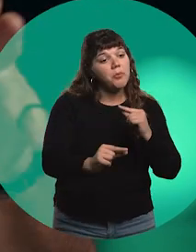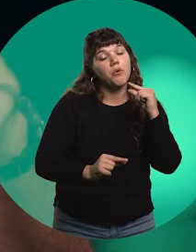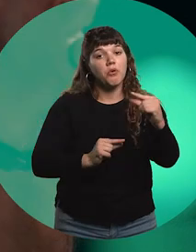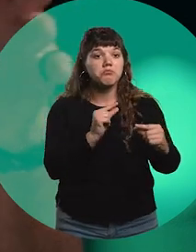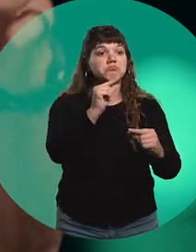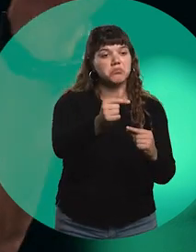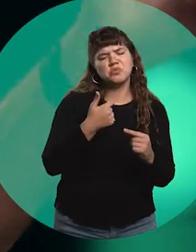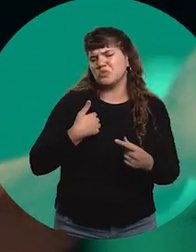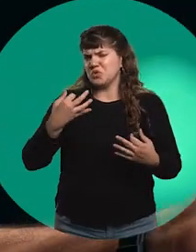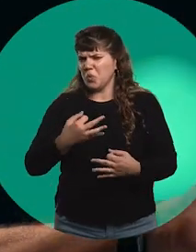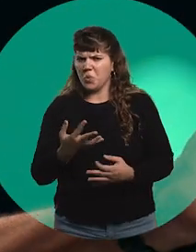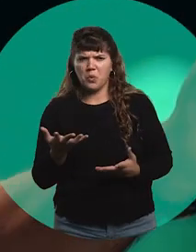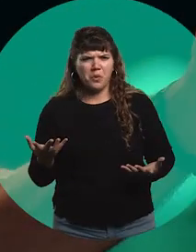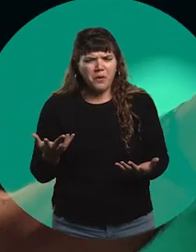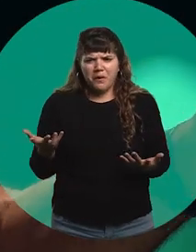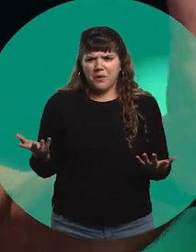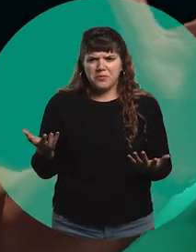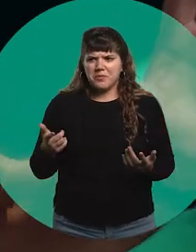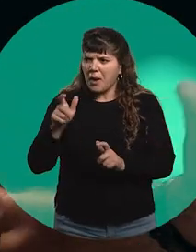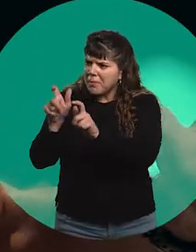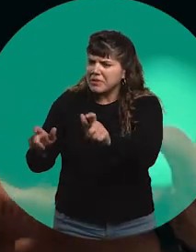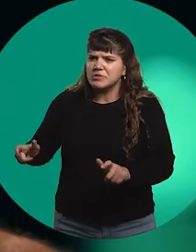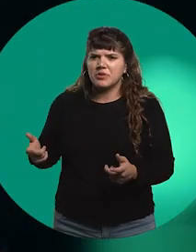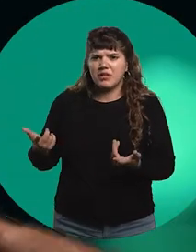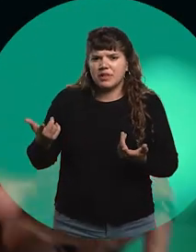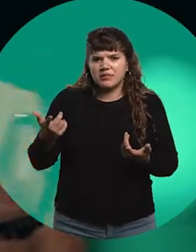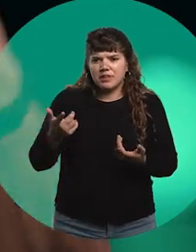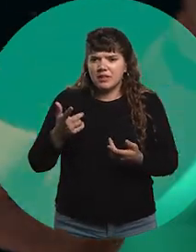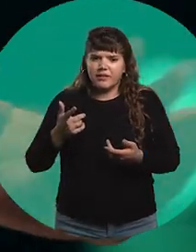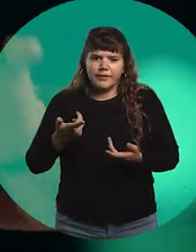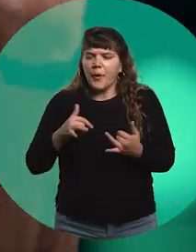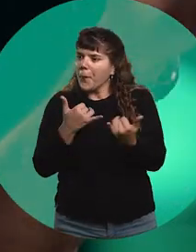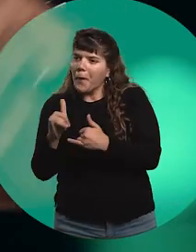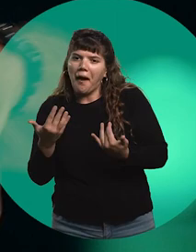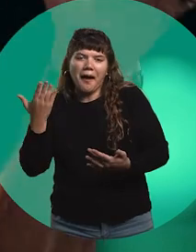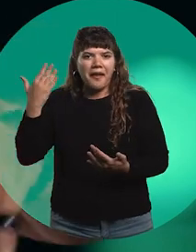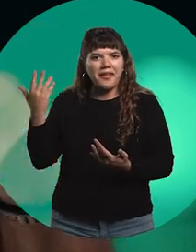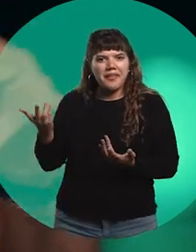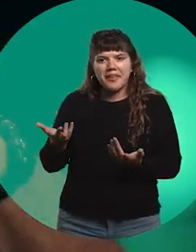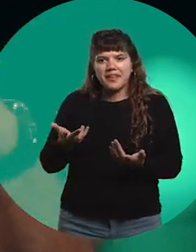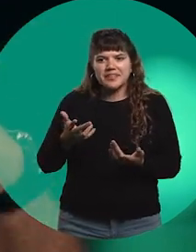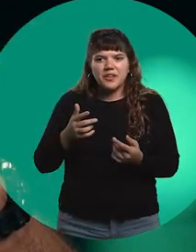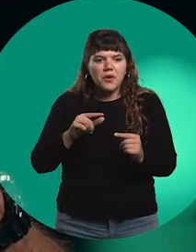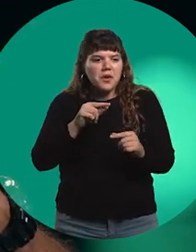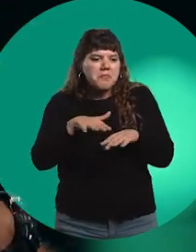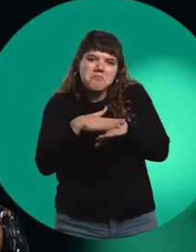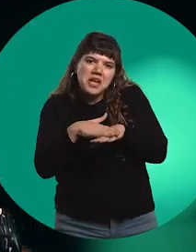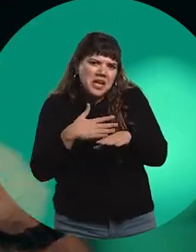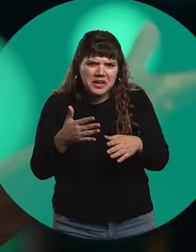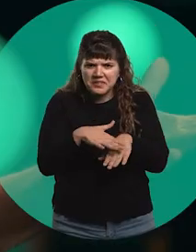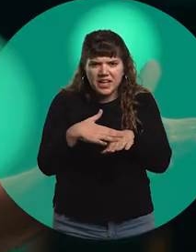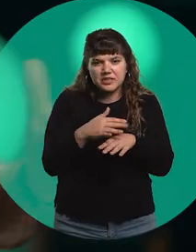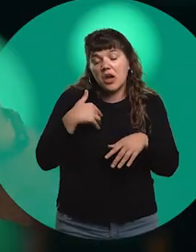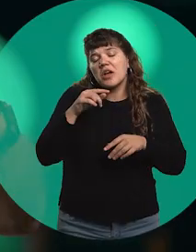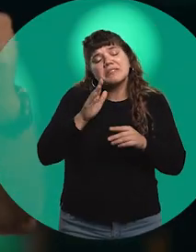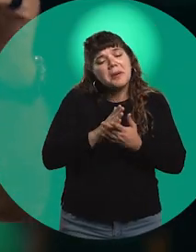cosas, realmente la gente, yo te puedo asegurar que hace cosas que después, bueno, empezamos jugando con escalones bajos, siempre digo